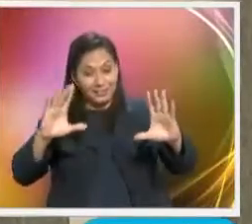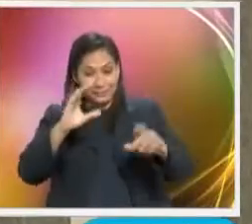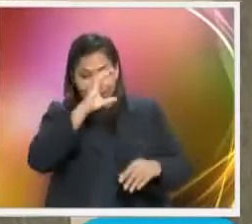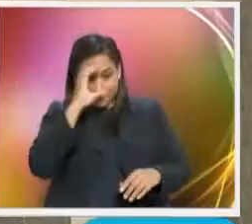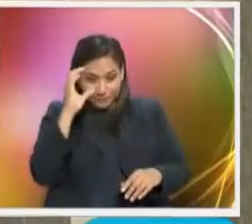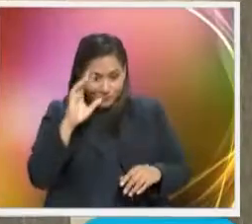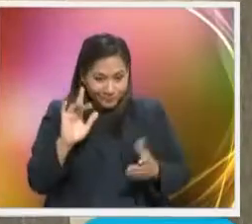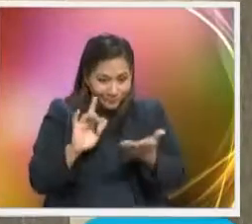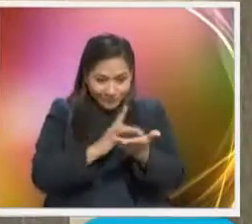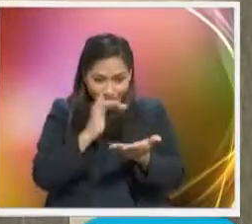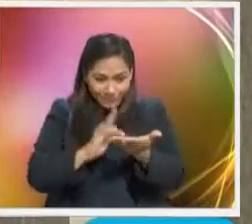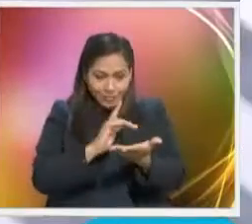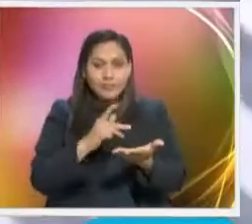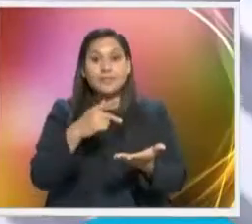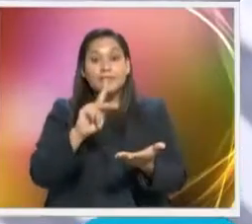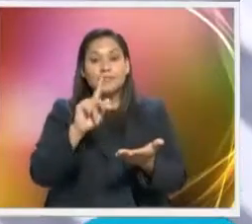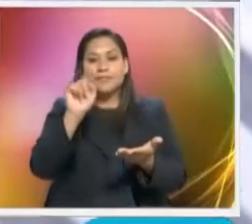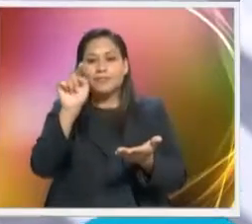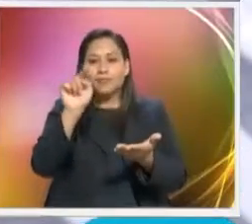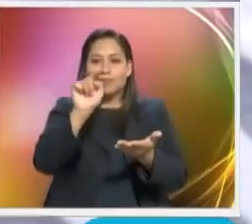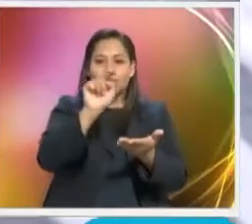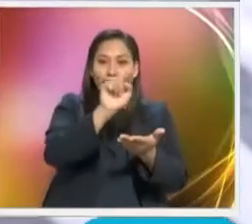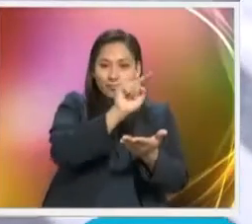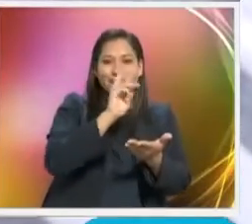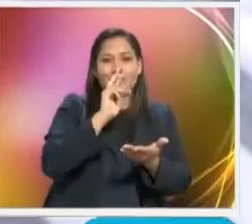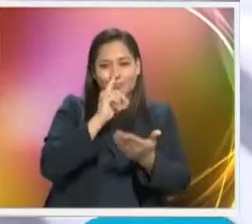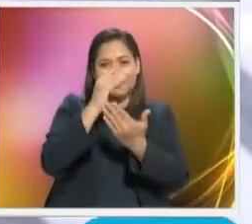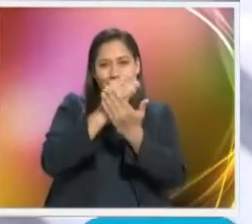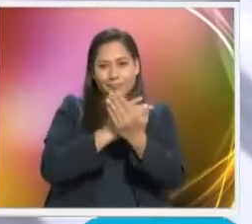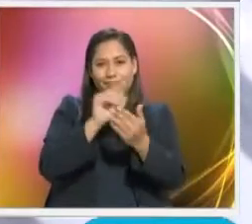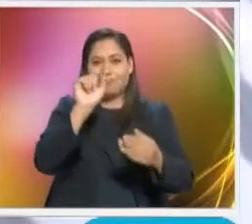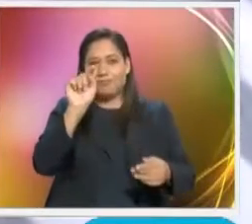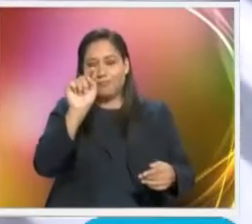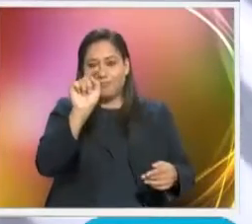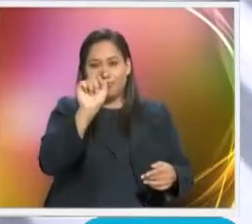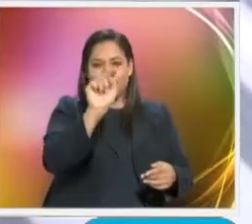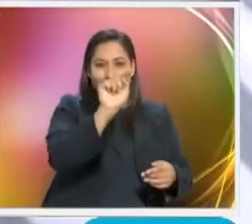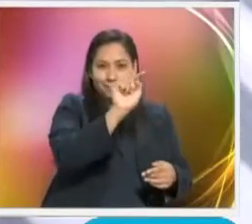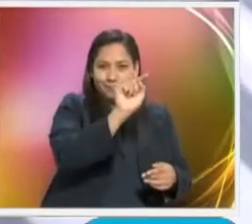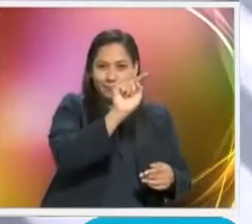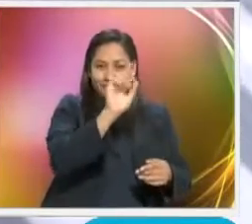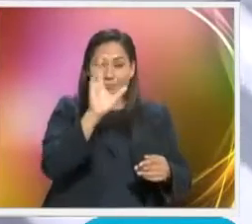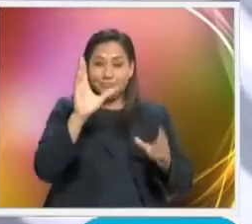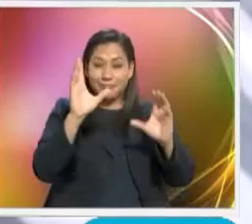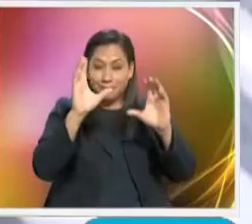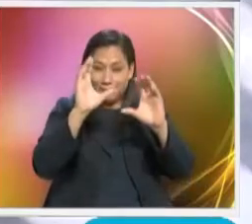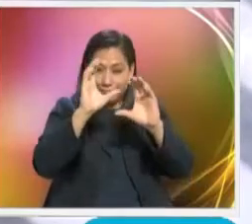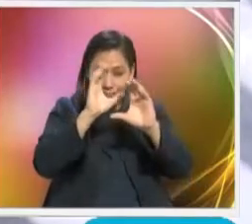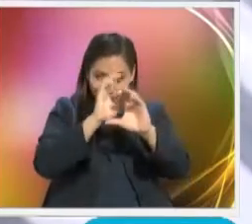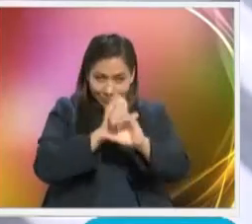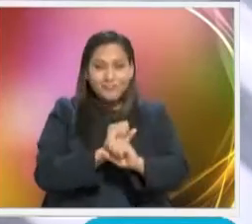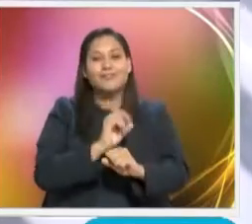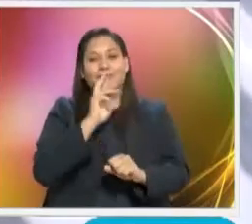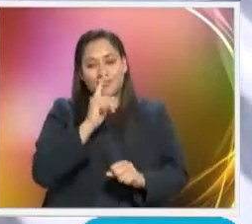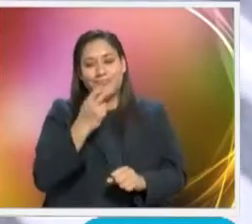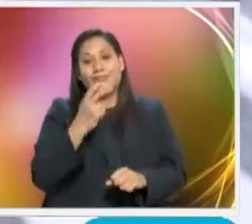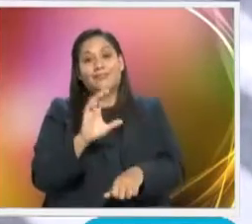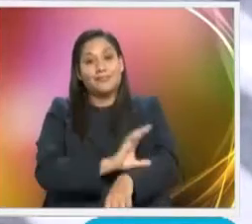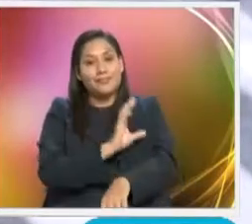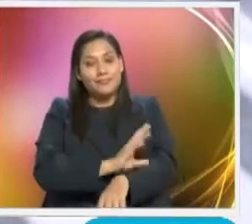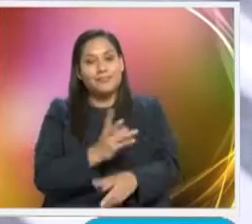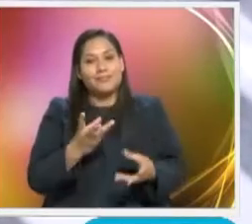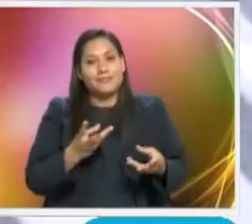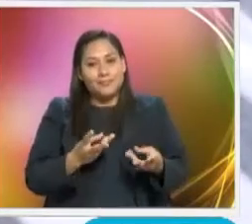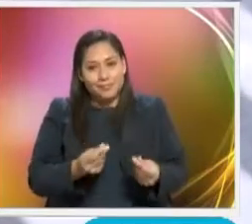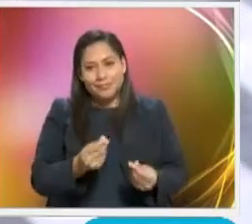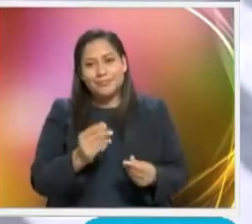fotos. Sin embargo, reducir el brillo de la pantalla va a permitir que mucho, pero mucho de la batería que se está consumiendo